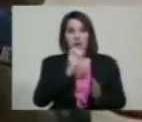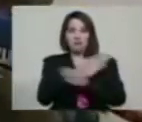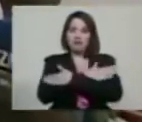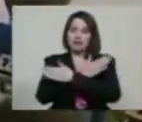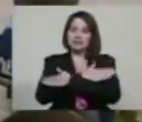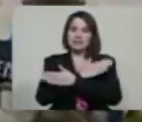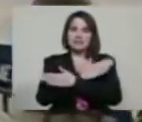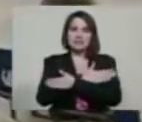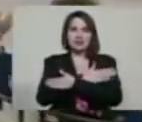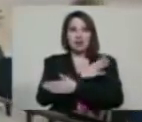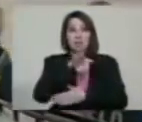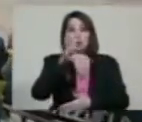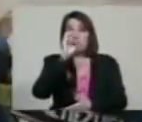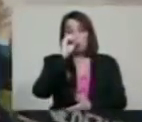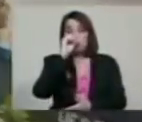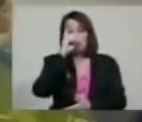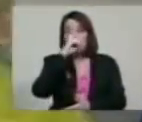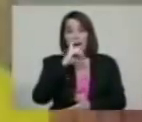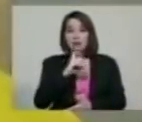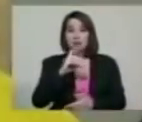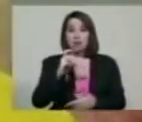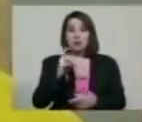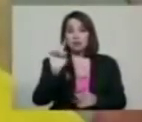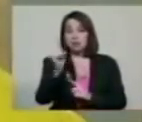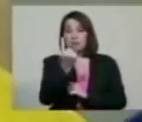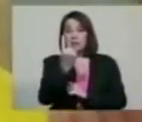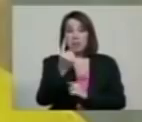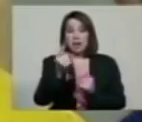por los 50 años de tu medalla de oro.